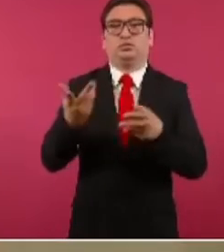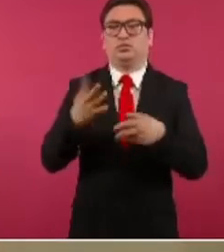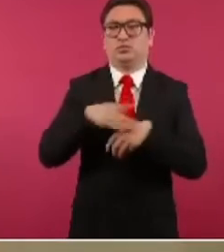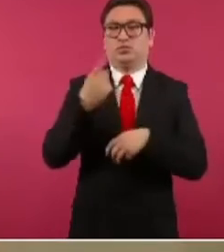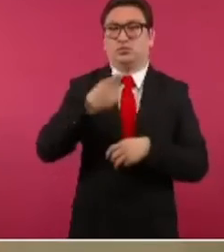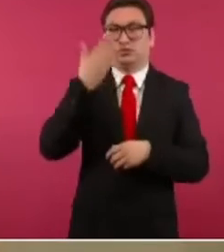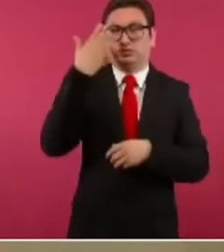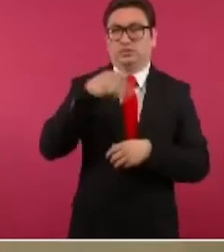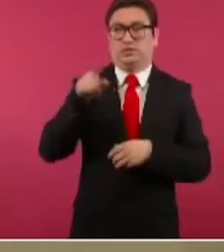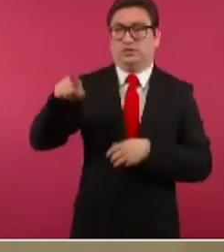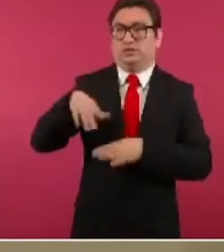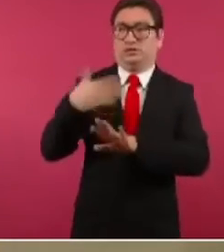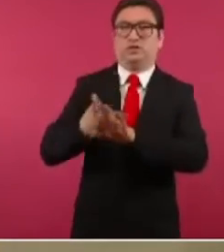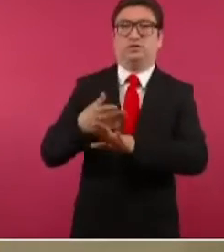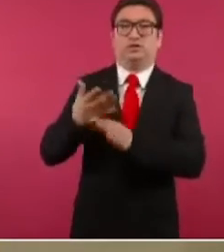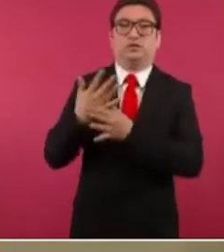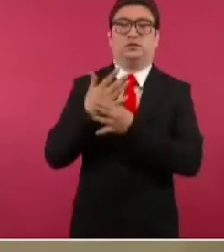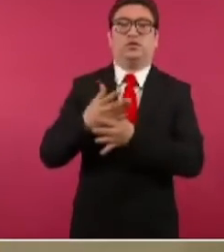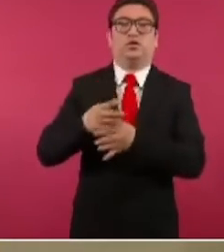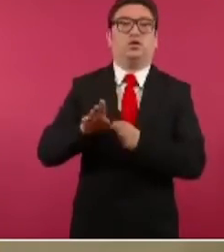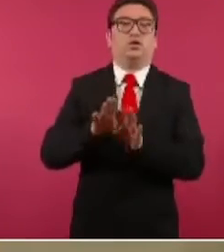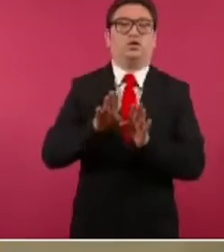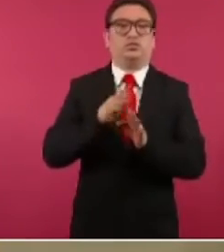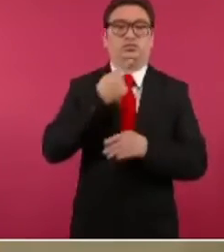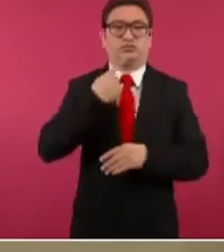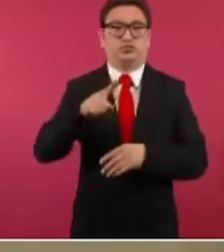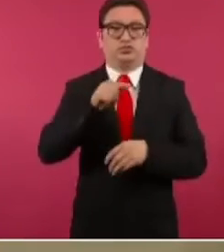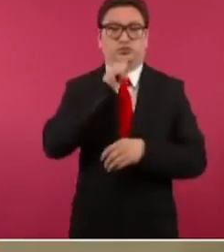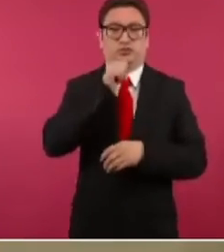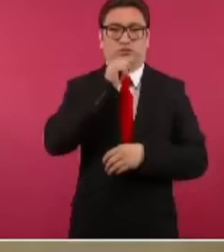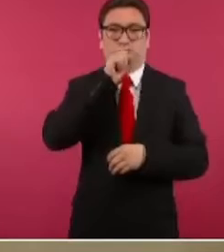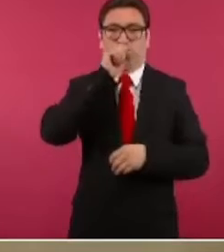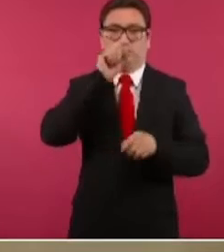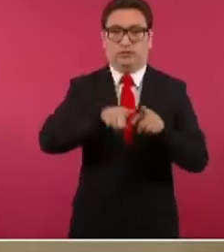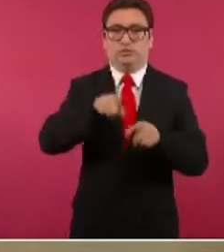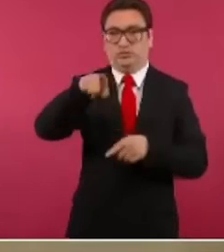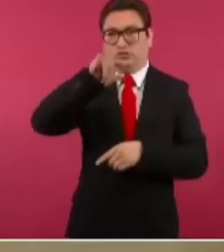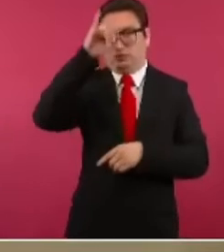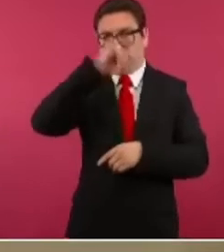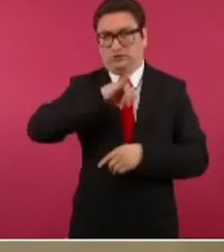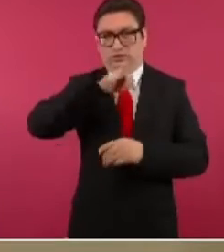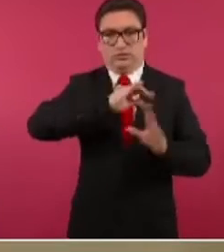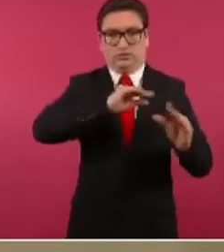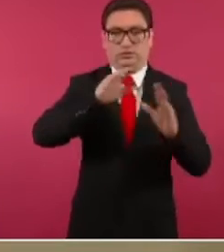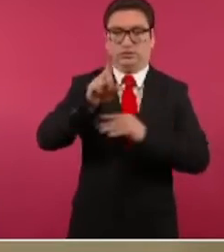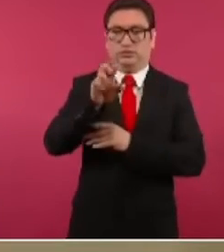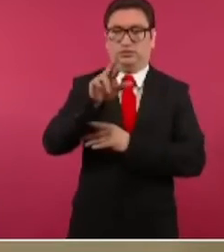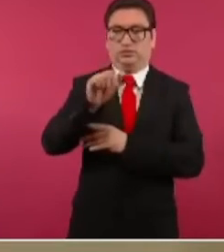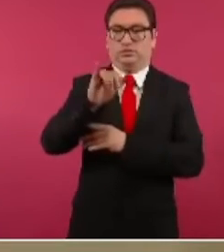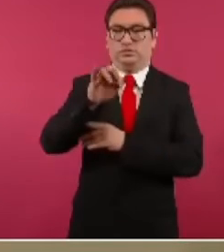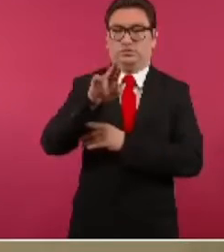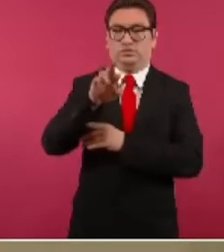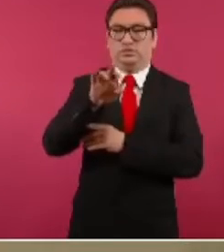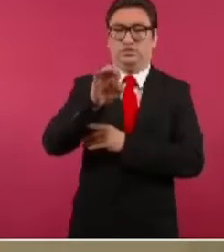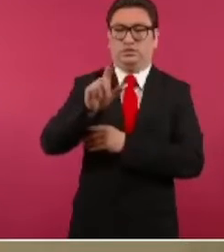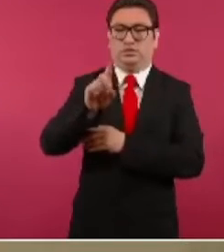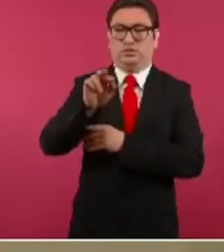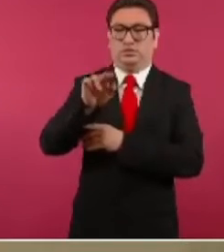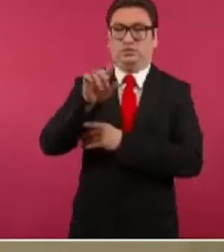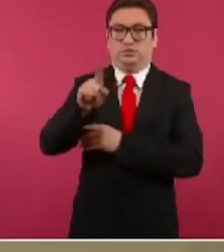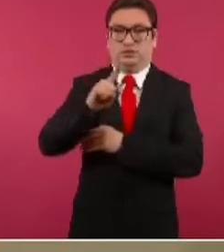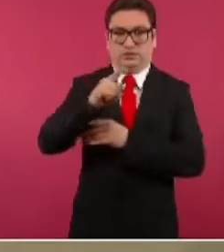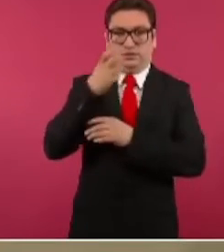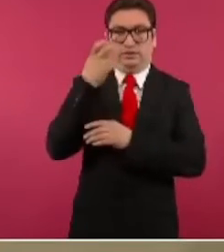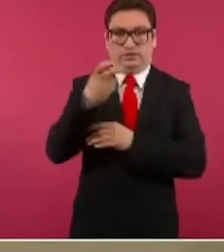los cargos en su contra no se han levantado? Incluso fue el mismo jefe de enseñanza, el doctor Israel David Pérez Moreno, quien lo entregó